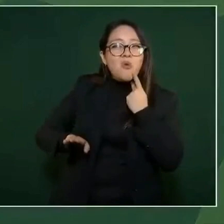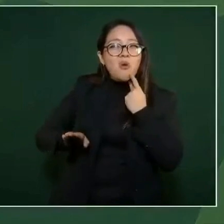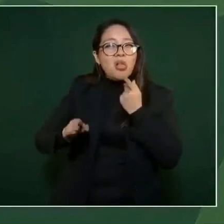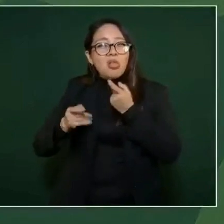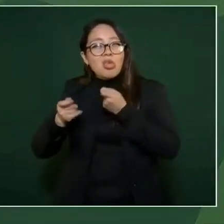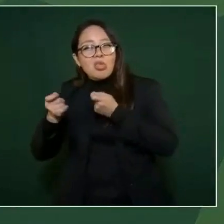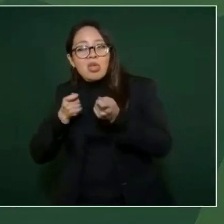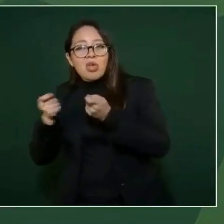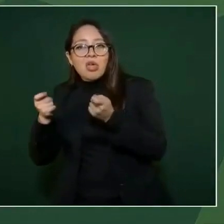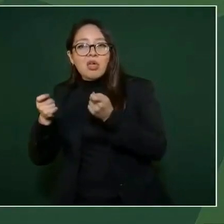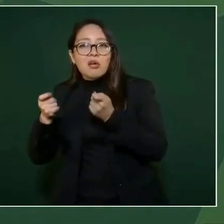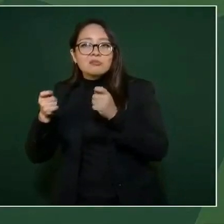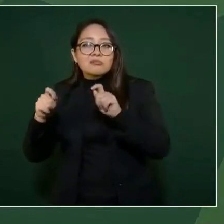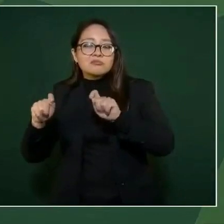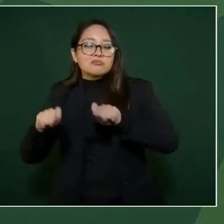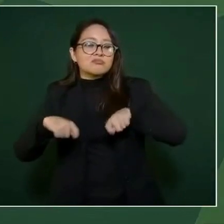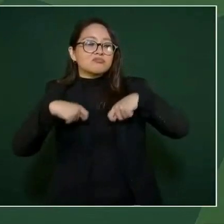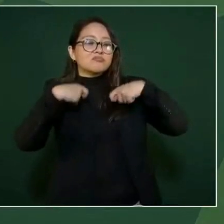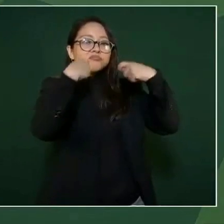se trasladaron.